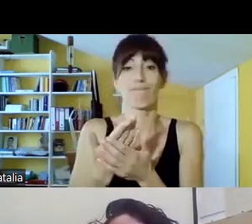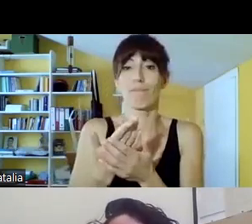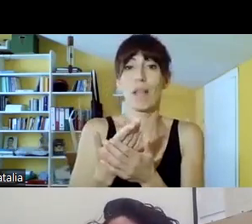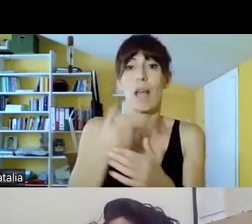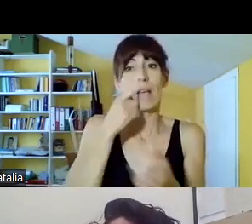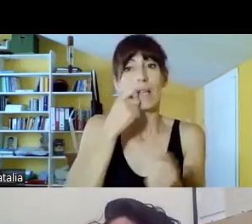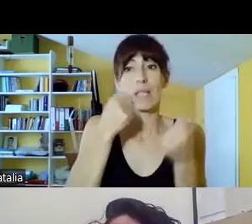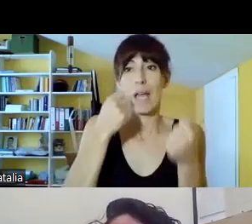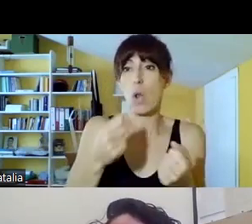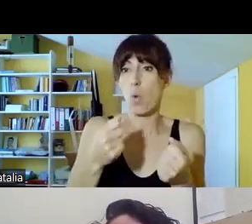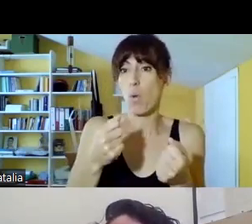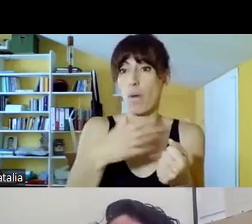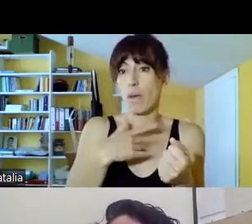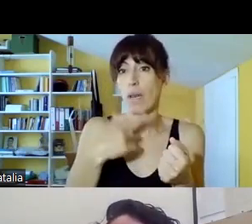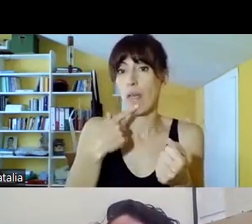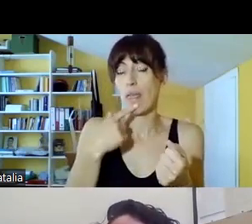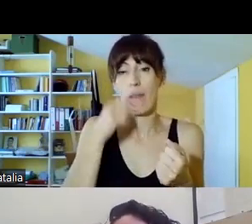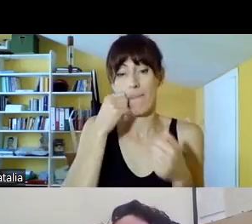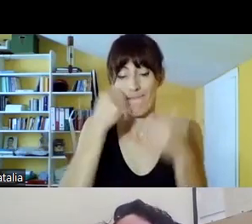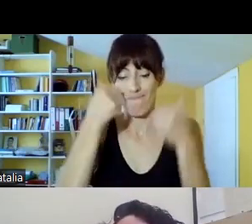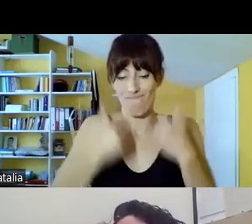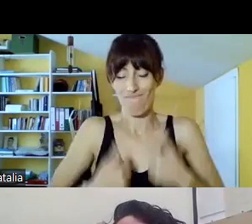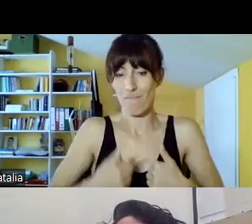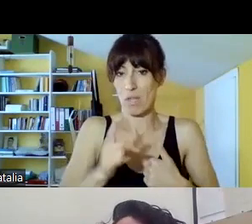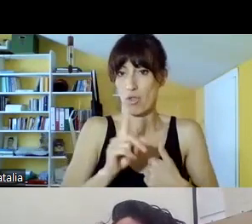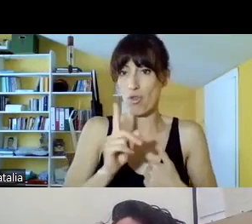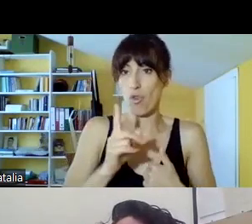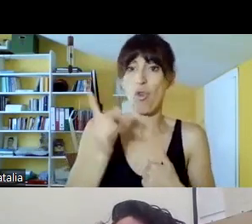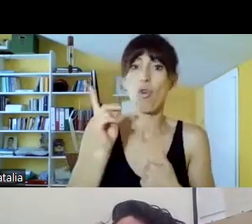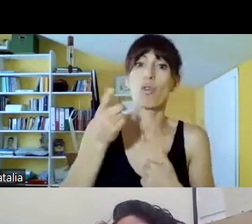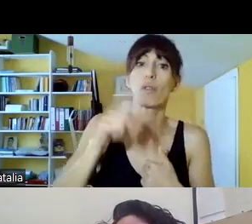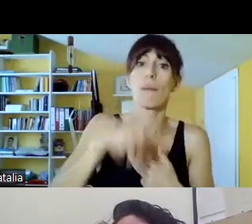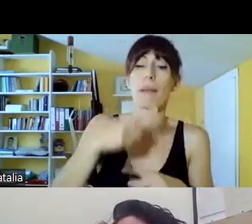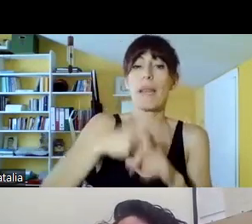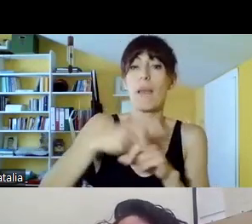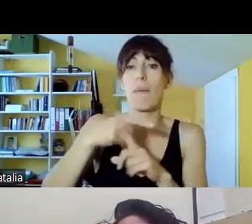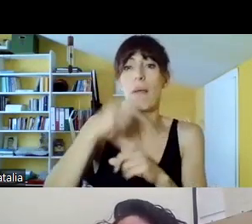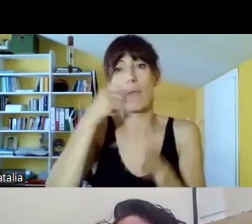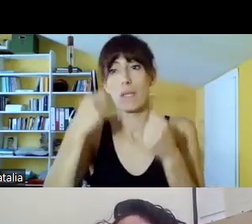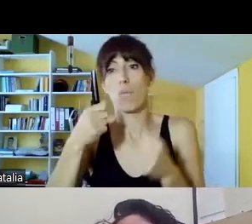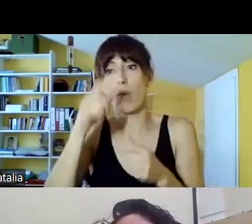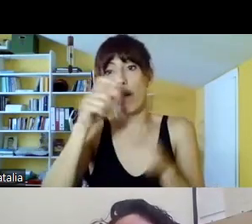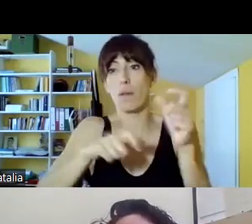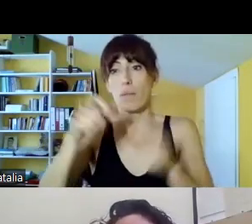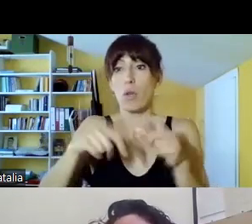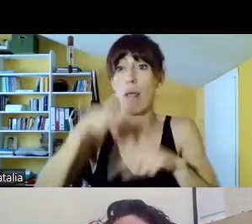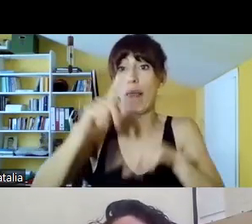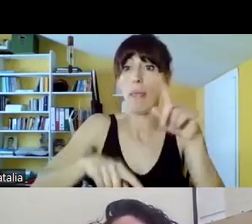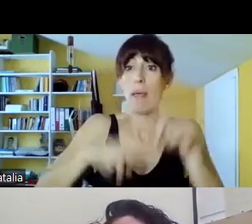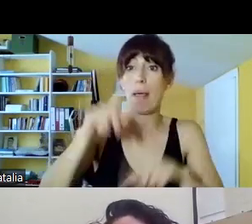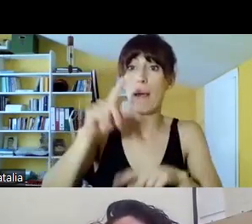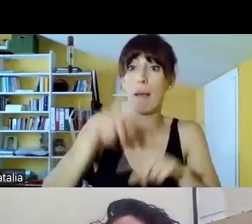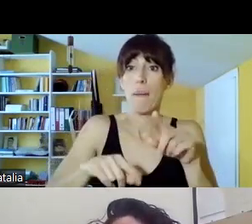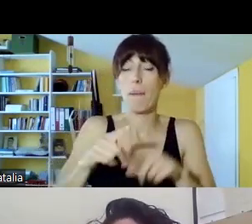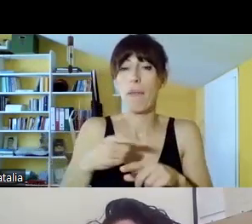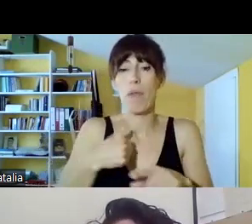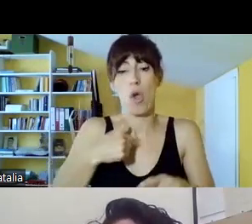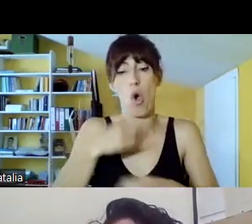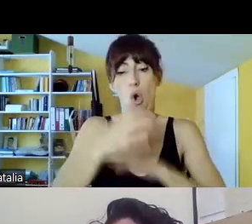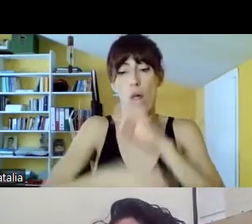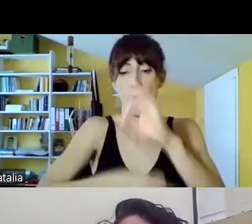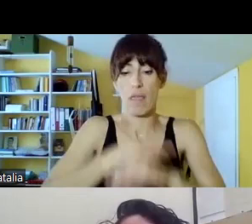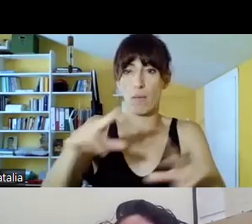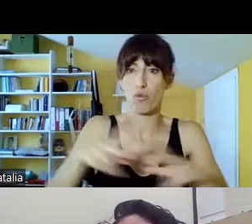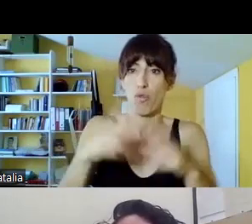lo biológico y que el nivel de salud de las personas está condicionado por cómo nos organizamos